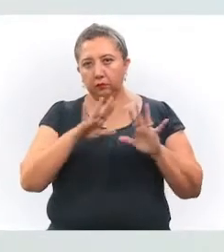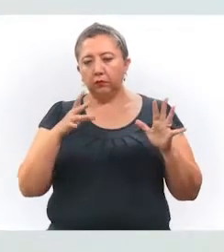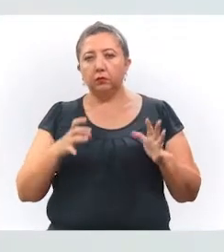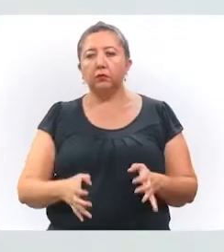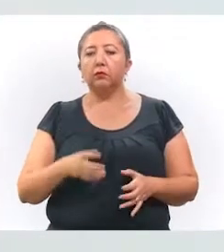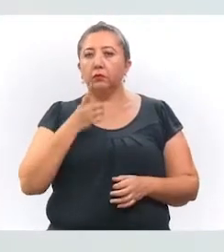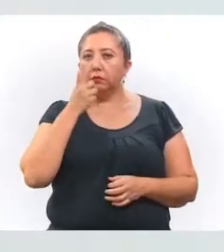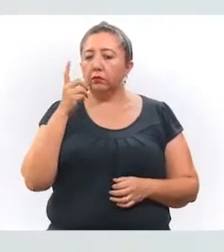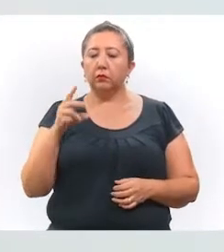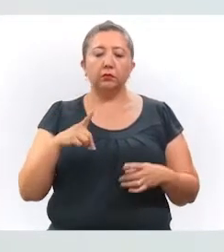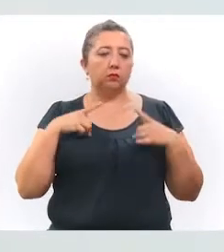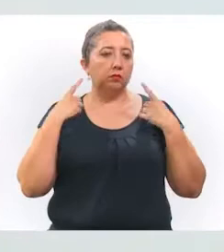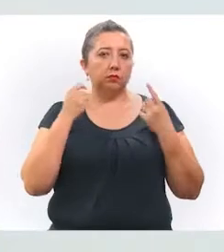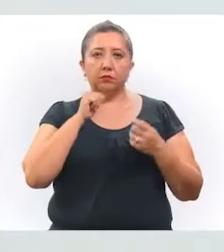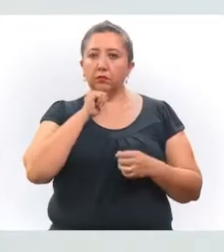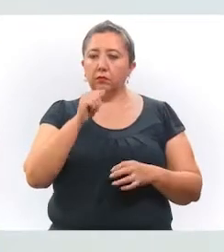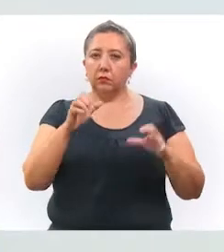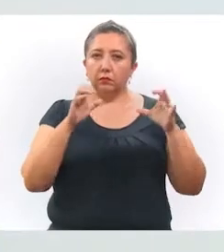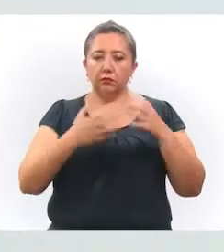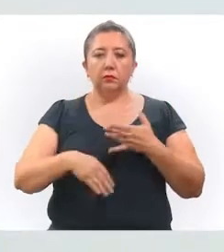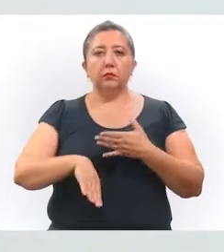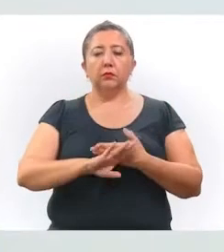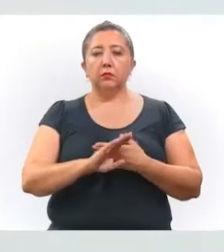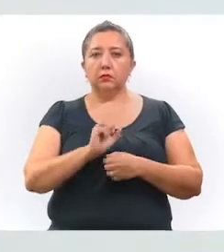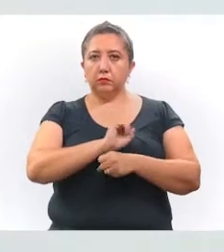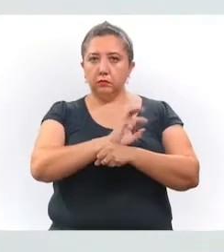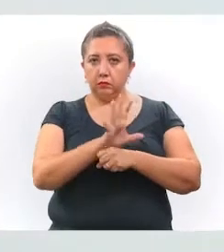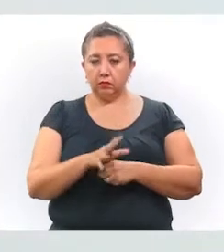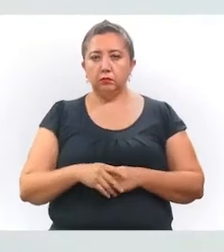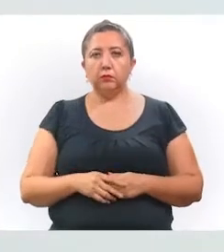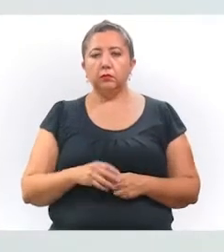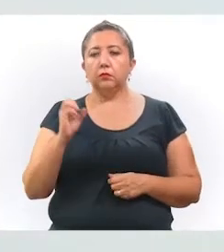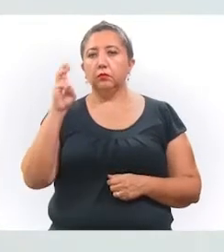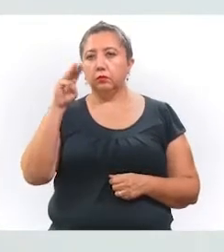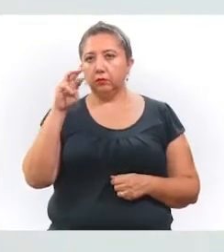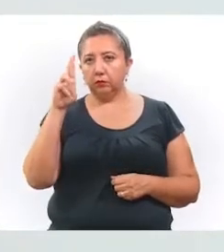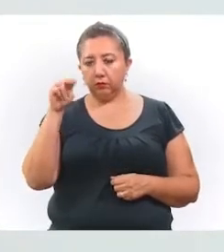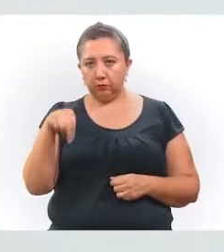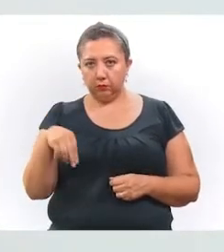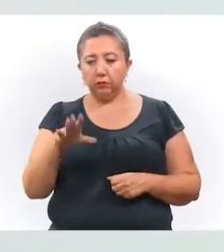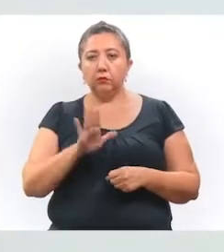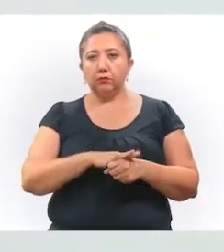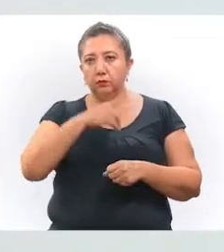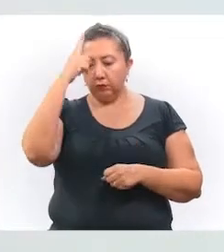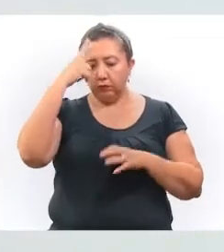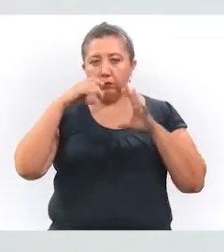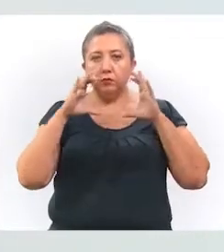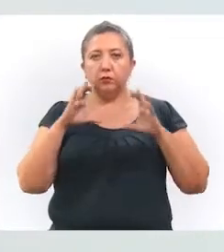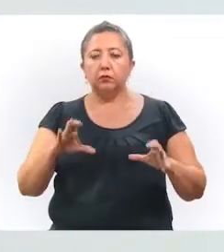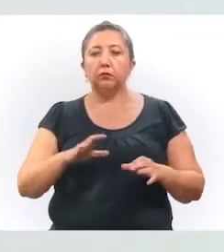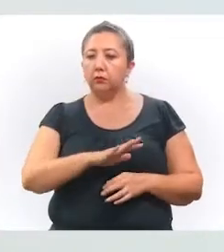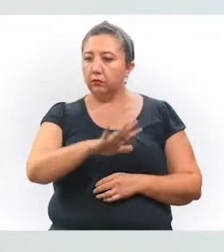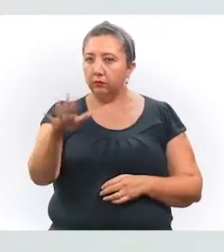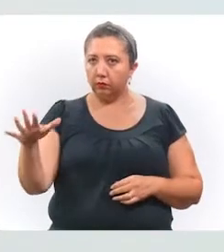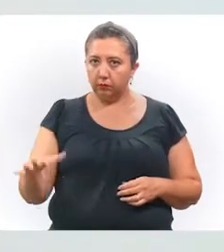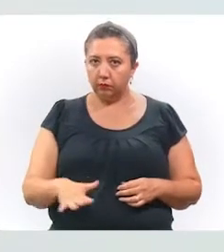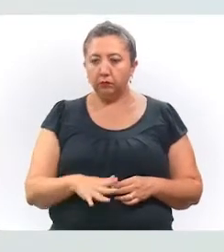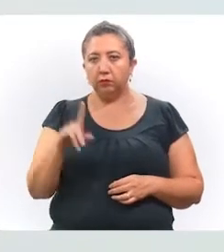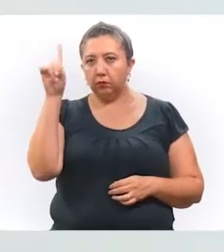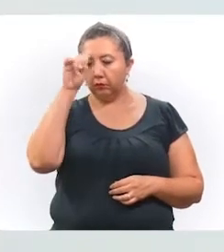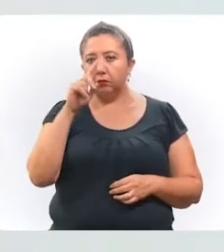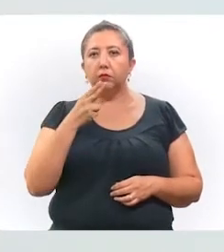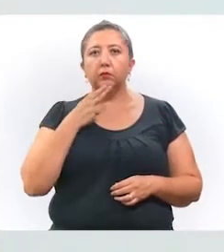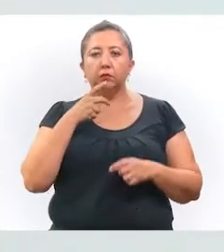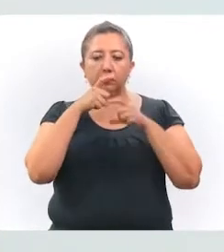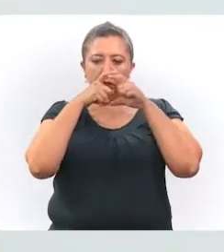está descrito que no brinda ninguna protección contra el COVID, incluida la variante Omicron, por lo que para protegernos entre todos, se sugiere